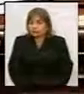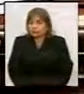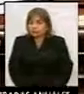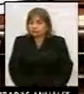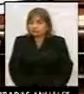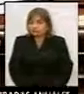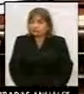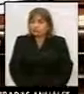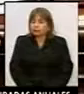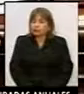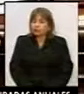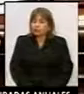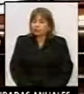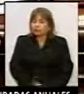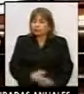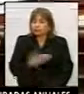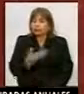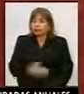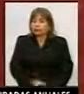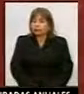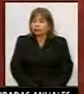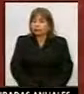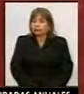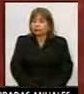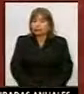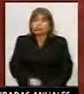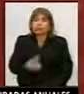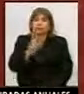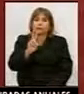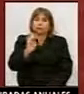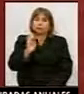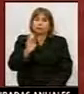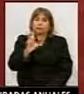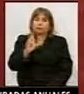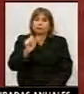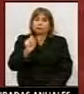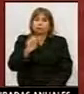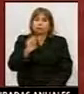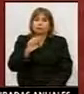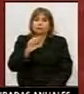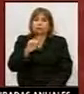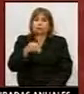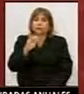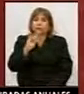Muchas gracias, congresista Ceballos. Tiene el uso de la palabra el congresista Velázquez.